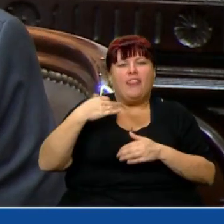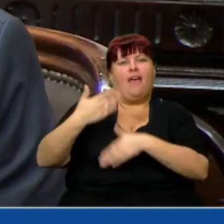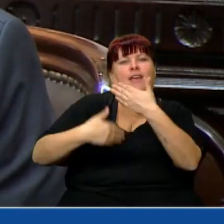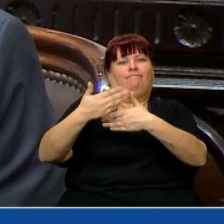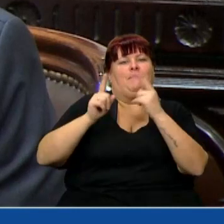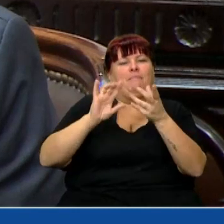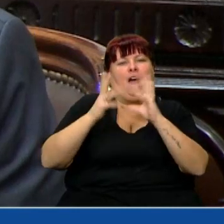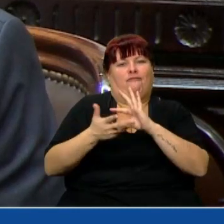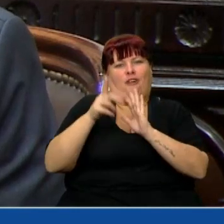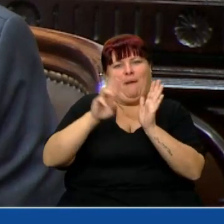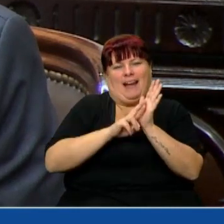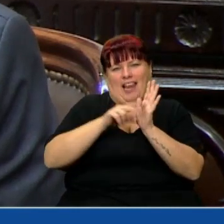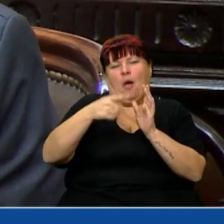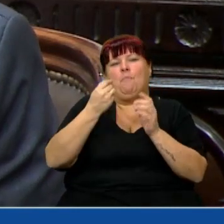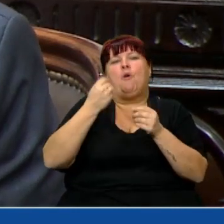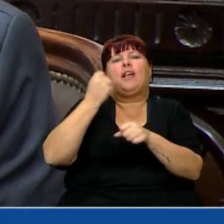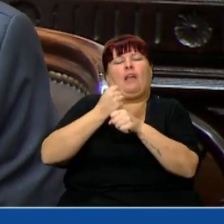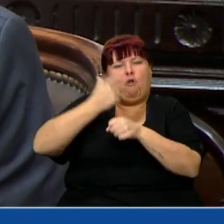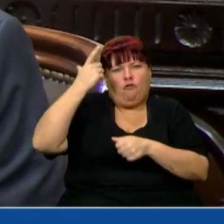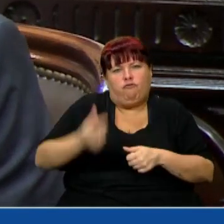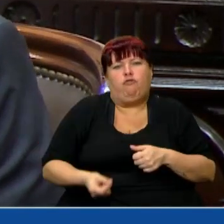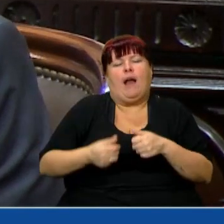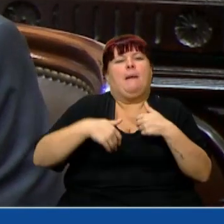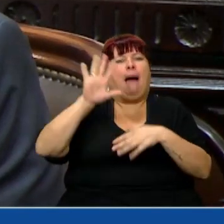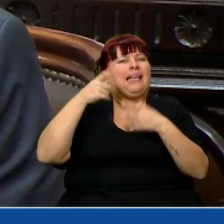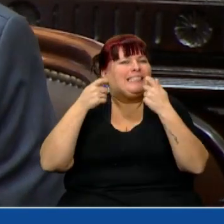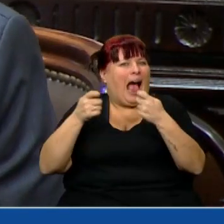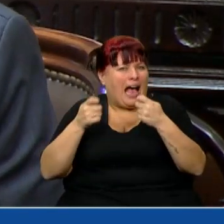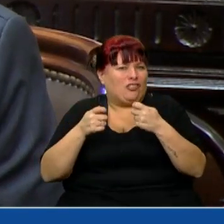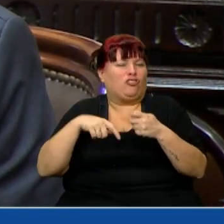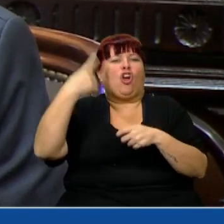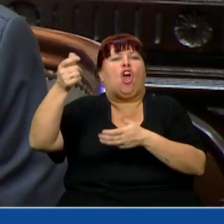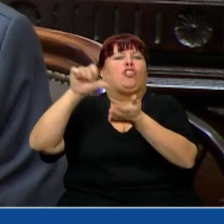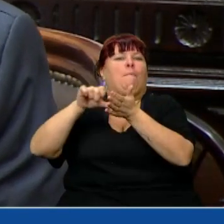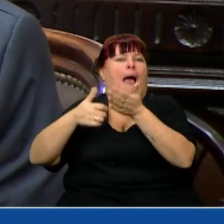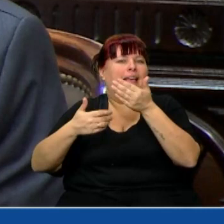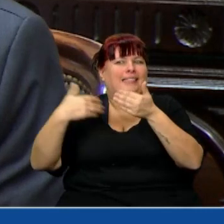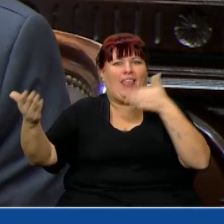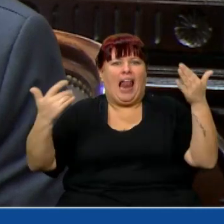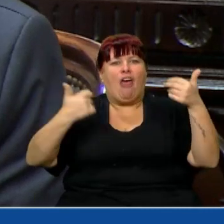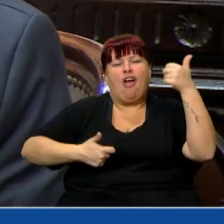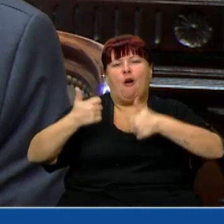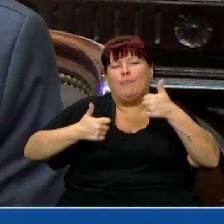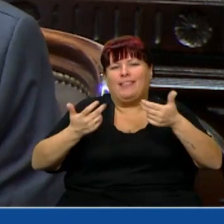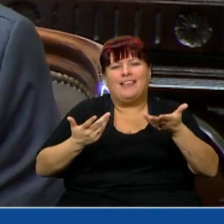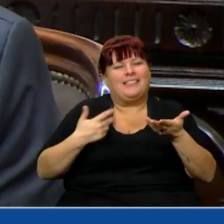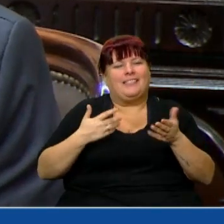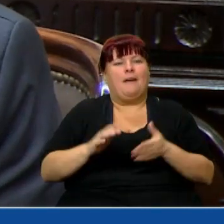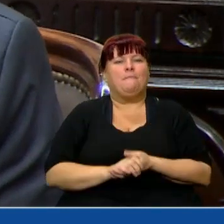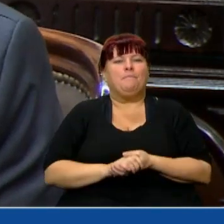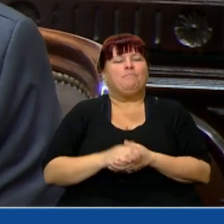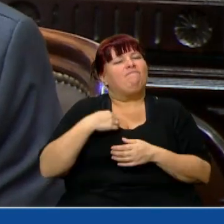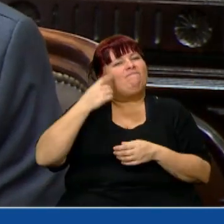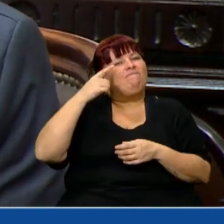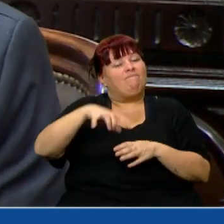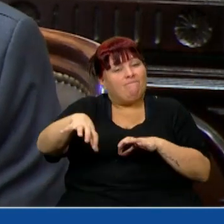en este tipo de medidas porque son mano de obra intensivas, tienen un mayor costo que nuestros países competidores, pero entiendo que es